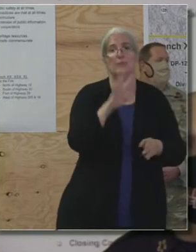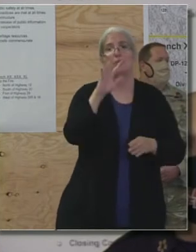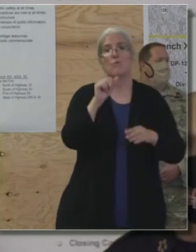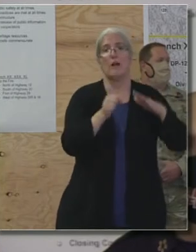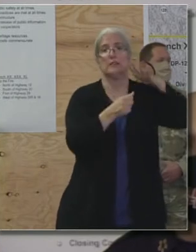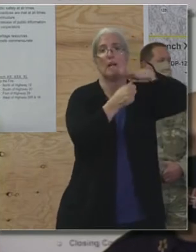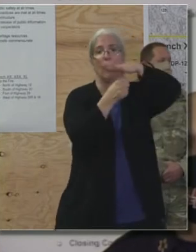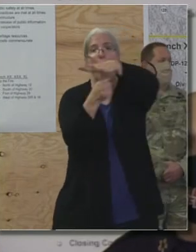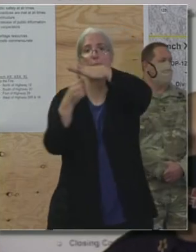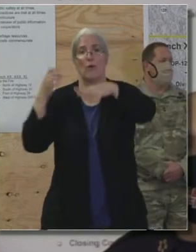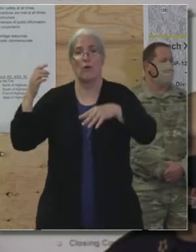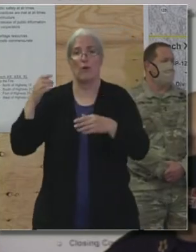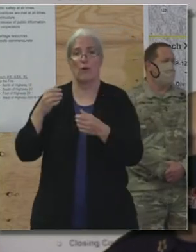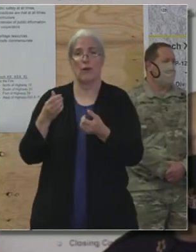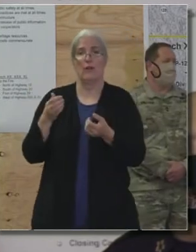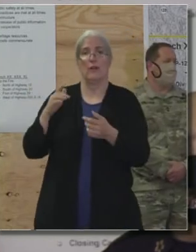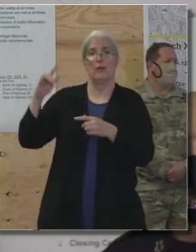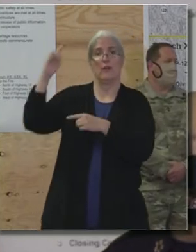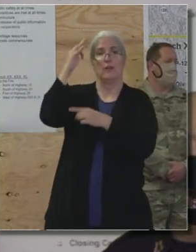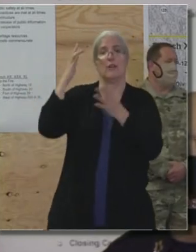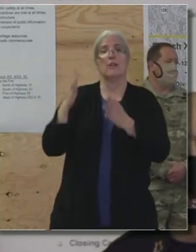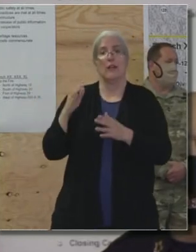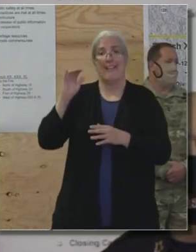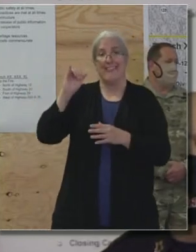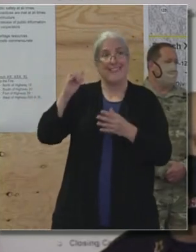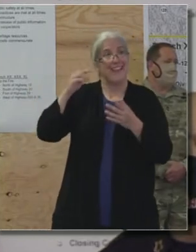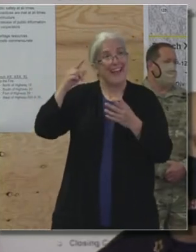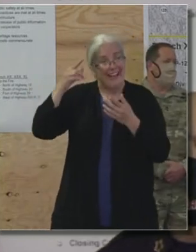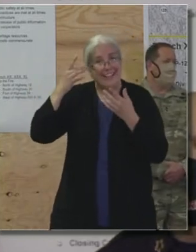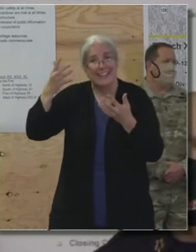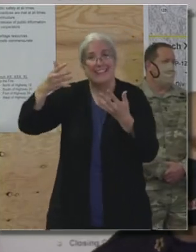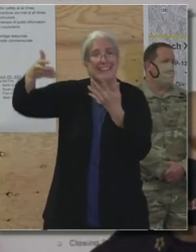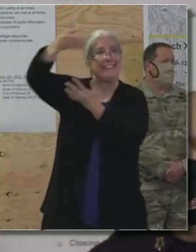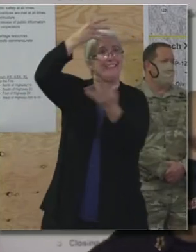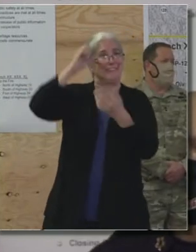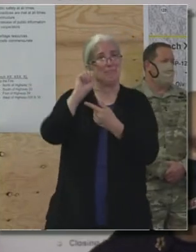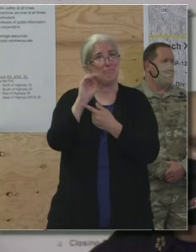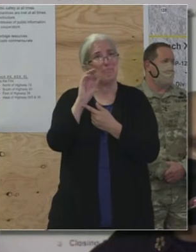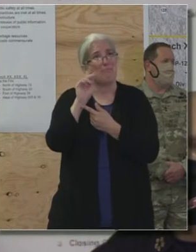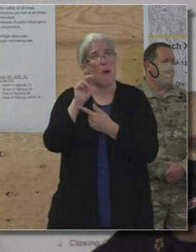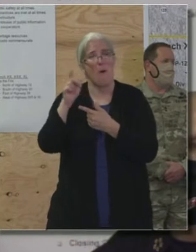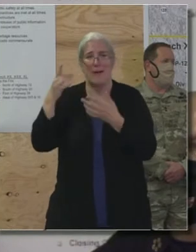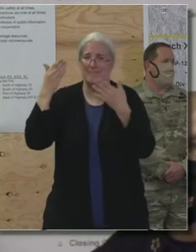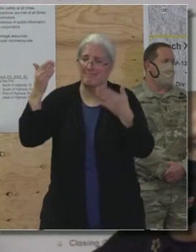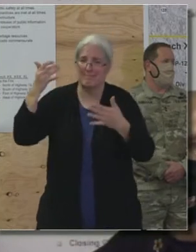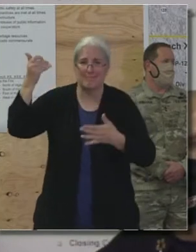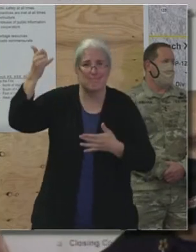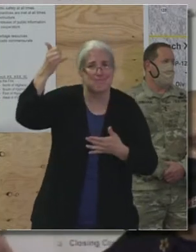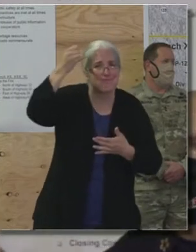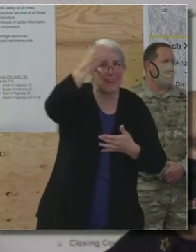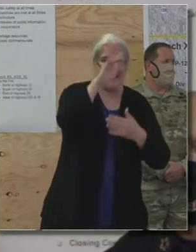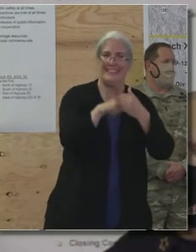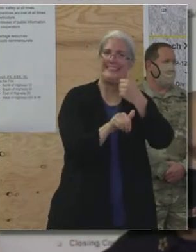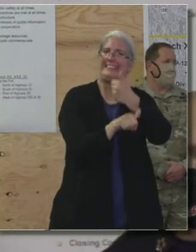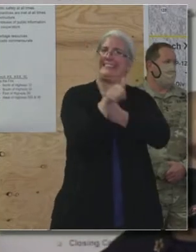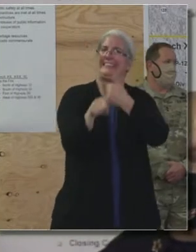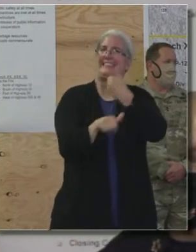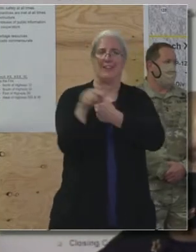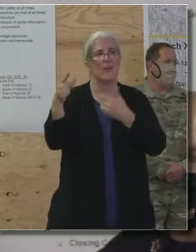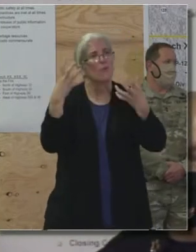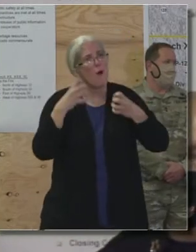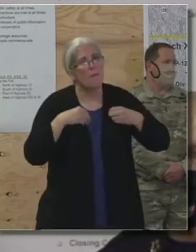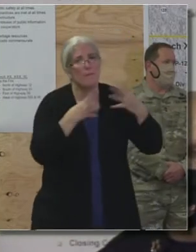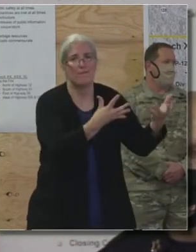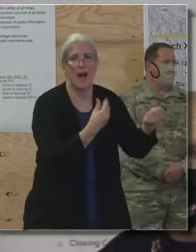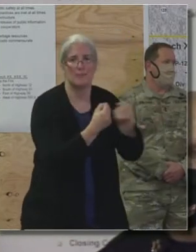misión heroica incluso en condiciones llenas de humo que son muy peligrosas para su presión de incendios en un helicóptero sin embargo